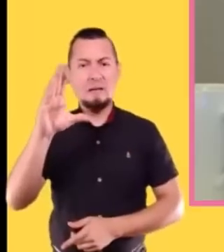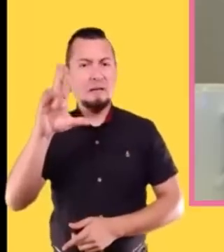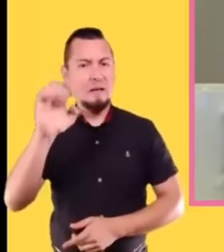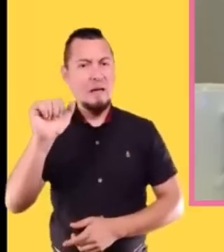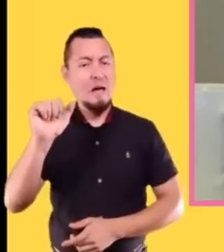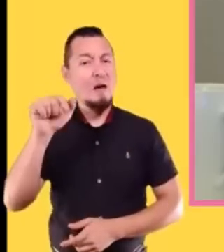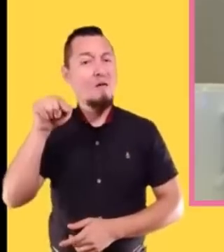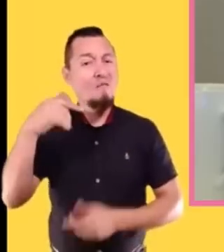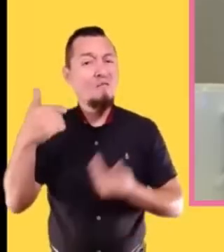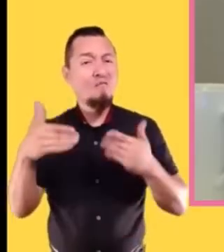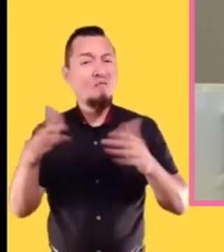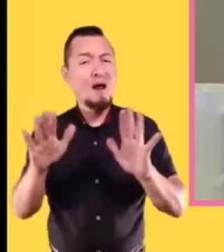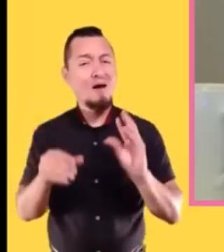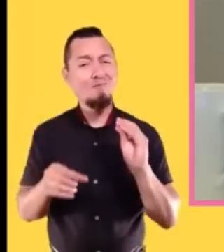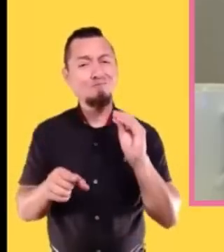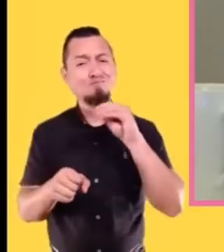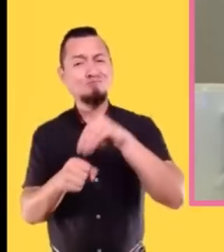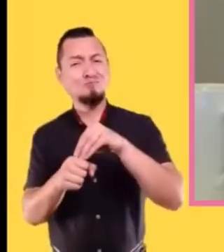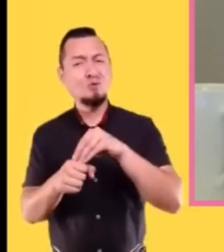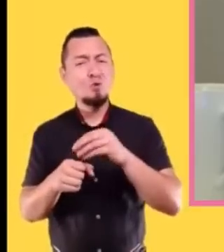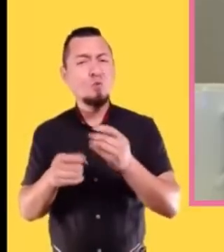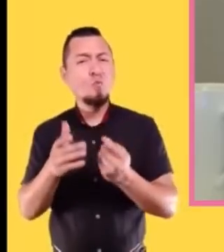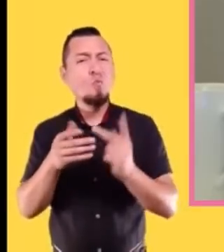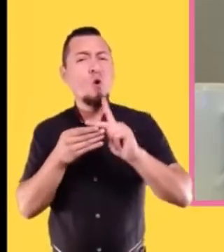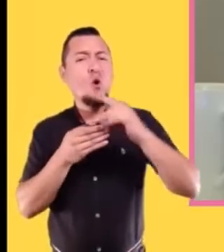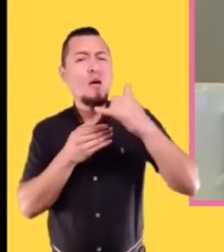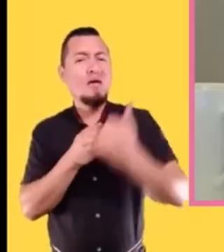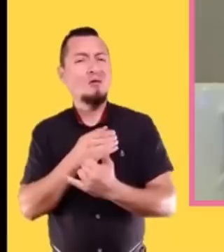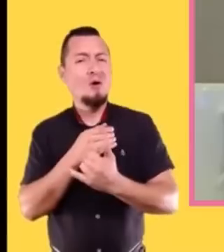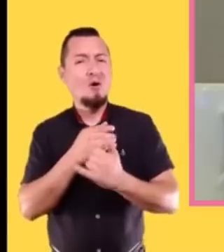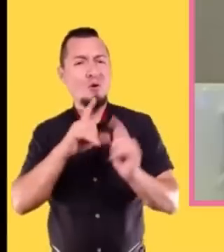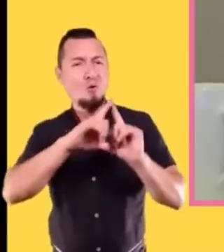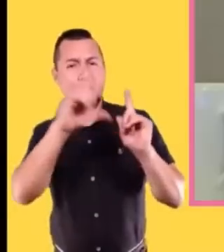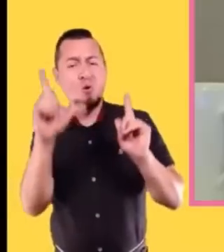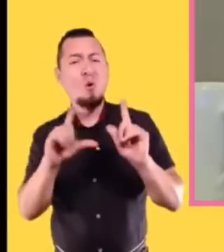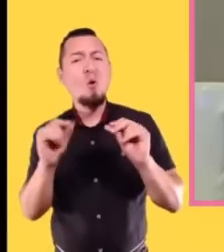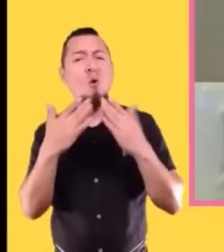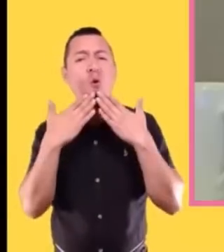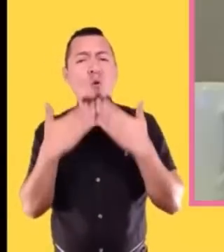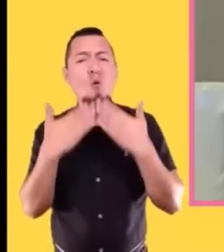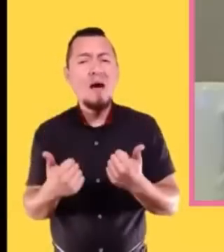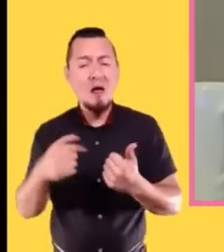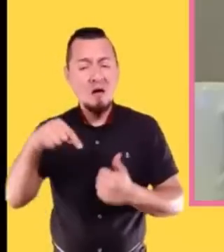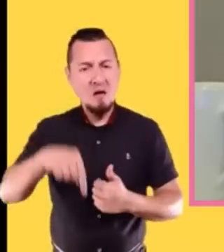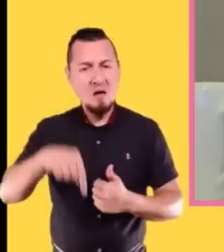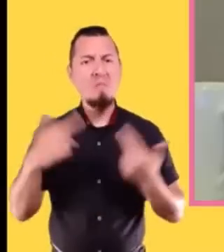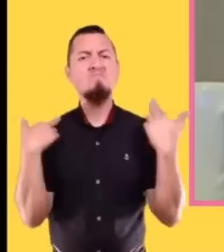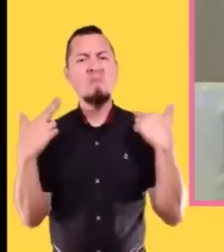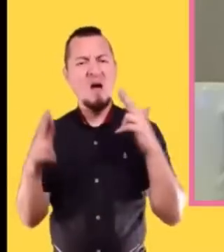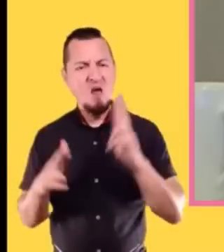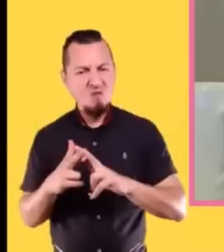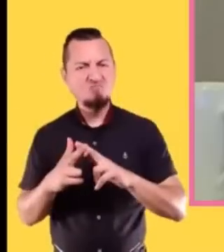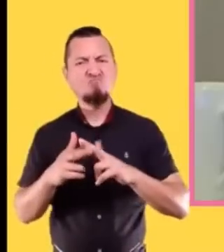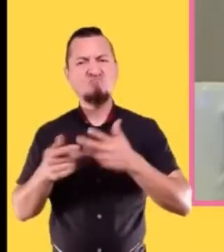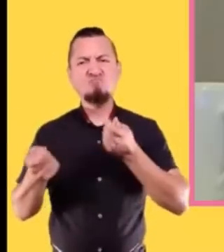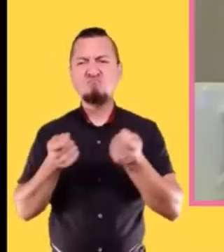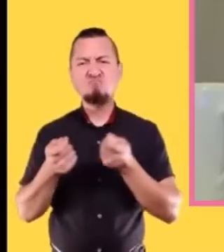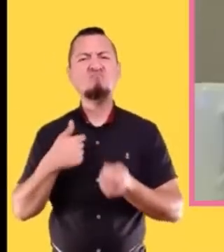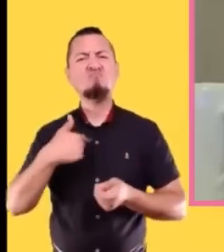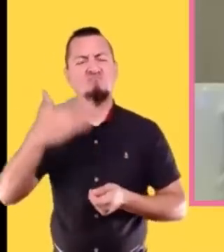Convocamos a las comunidades educativas, por supuesto, maestras y maestros, las organizaciones